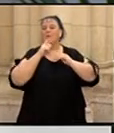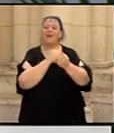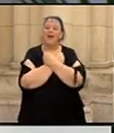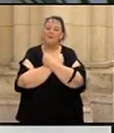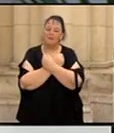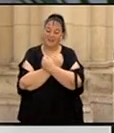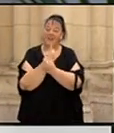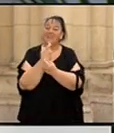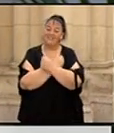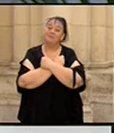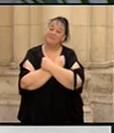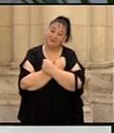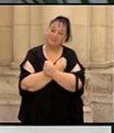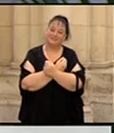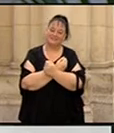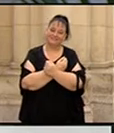Necesitamos el amor.